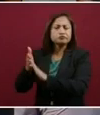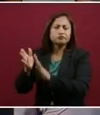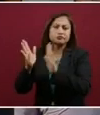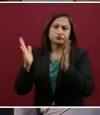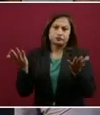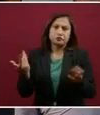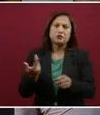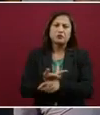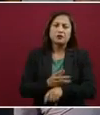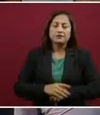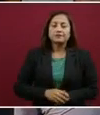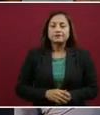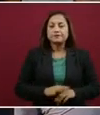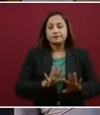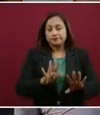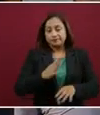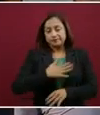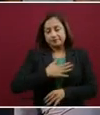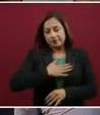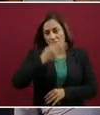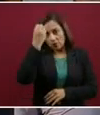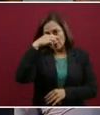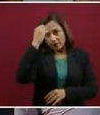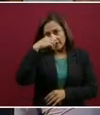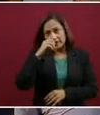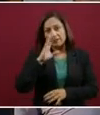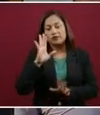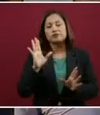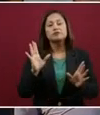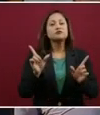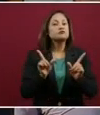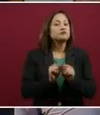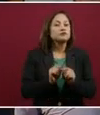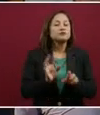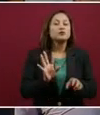porque se trata de un asunto